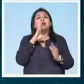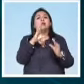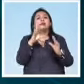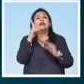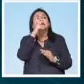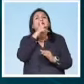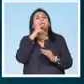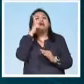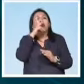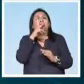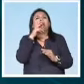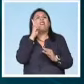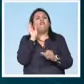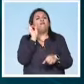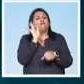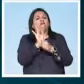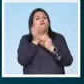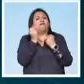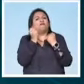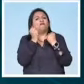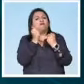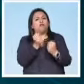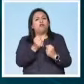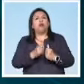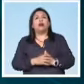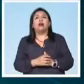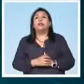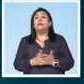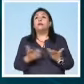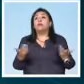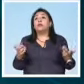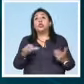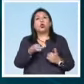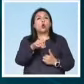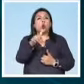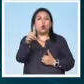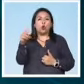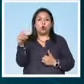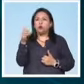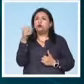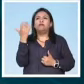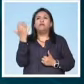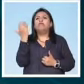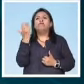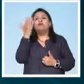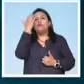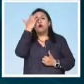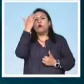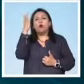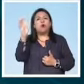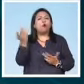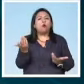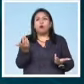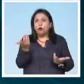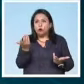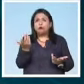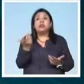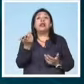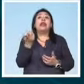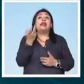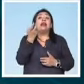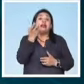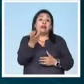pedagogía que la robustezca. En los otros que no la han conocido, es